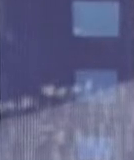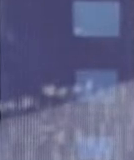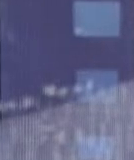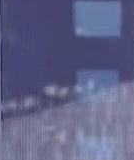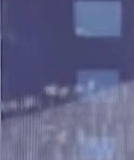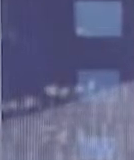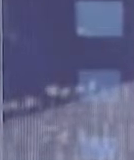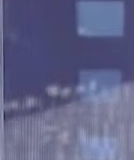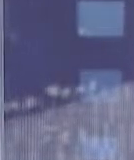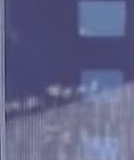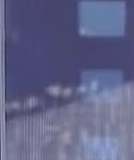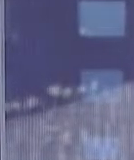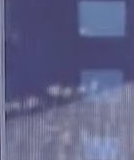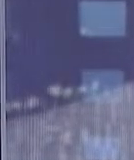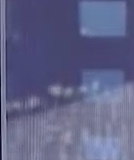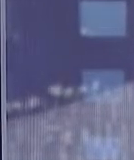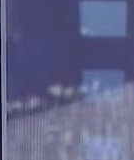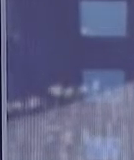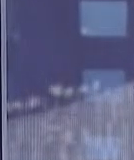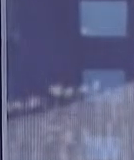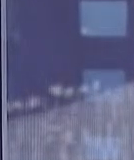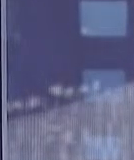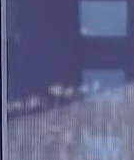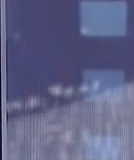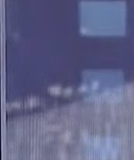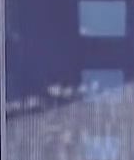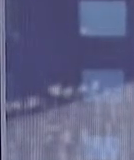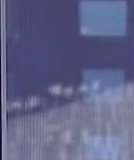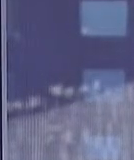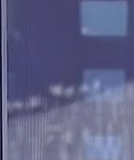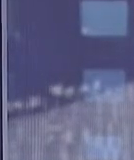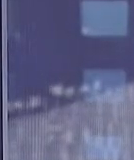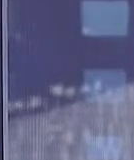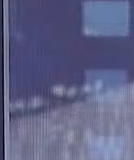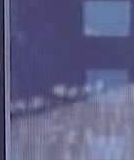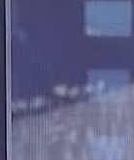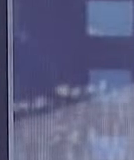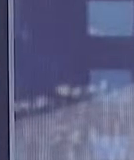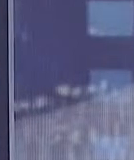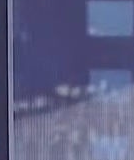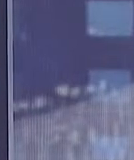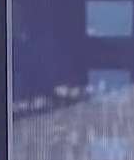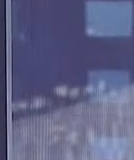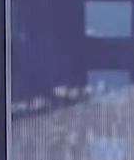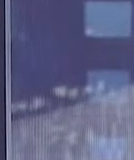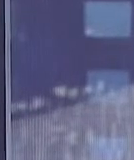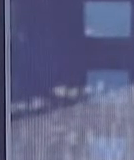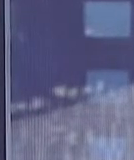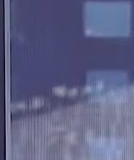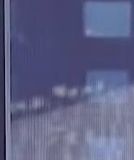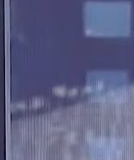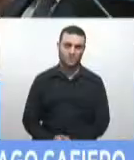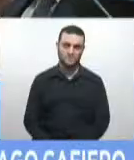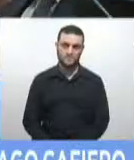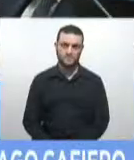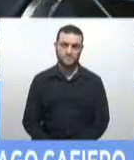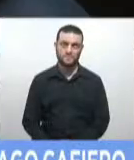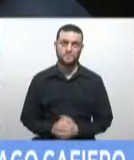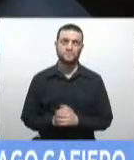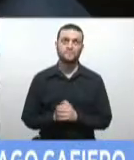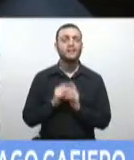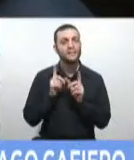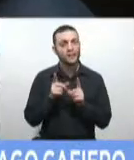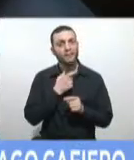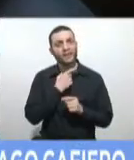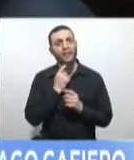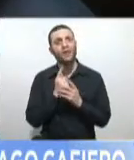del 33%, muy lejos, lógicamente, de lo que se espera en este 2021 para